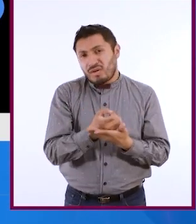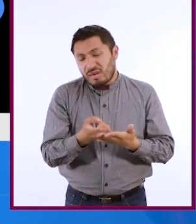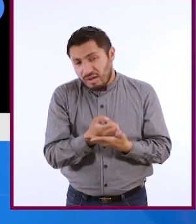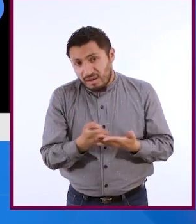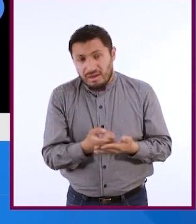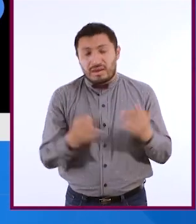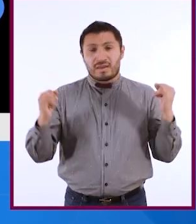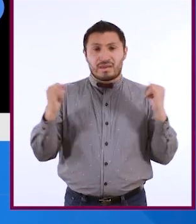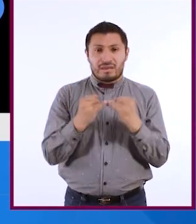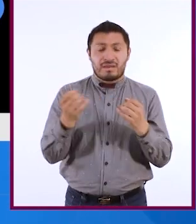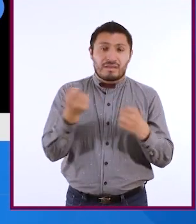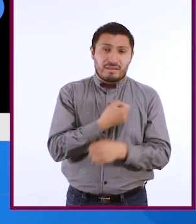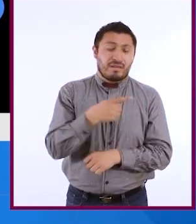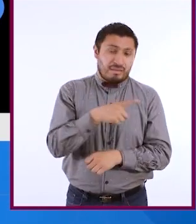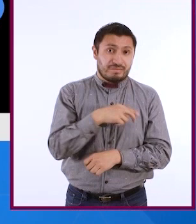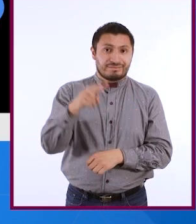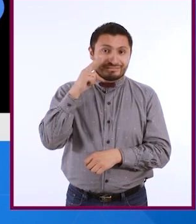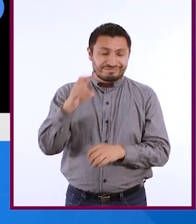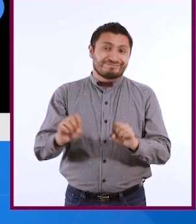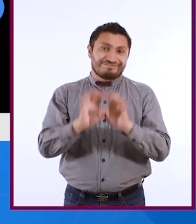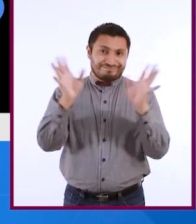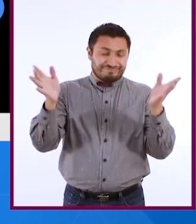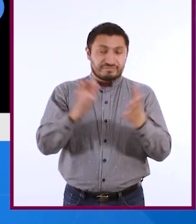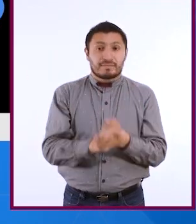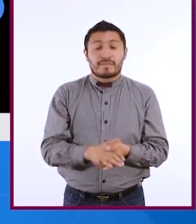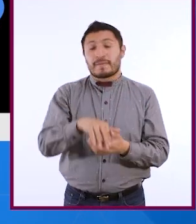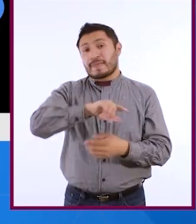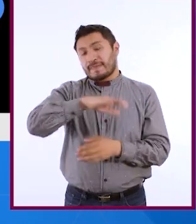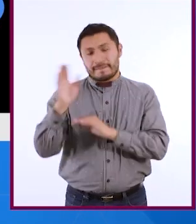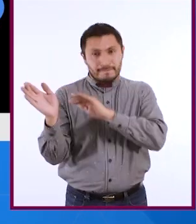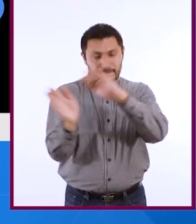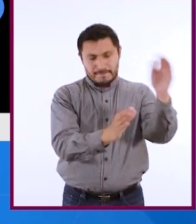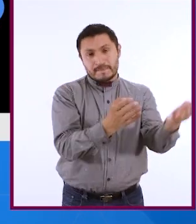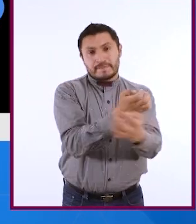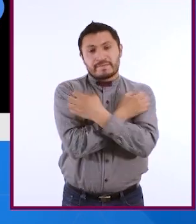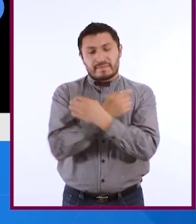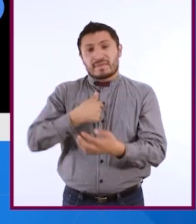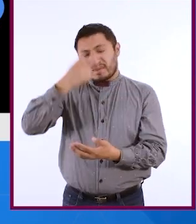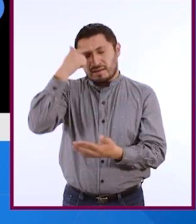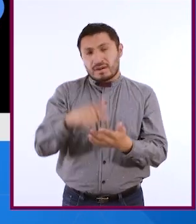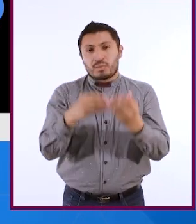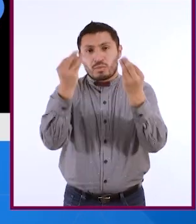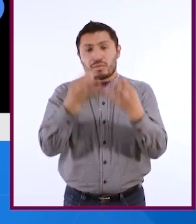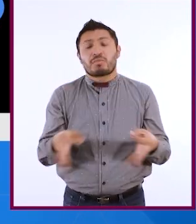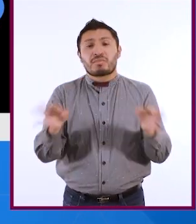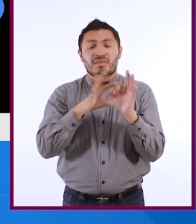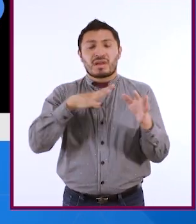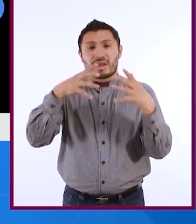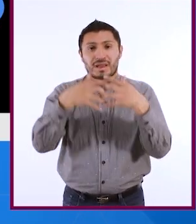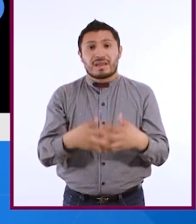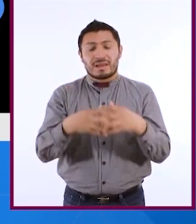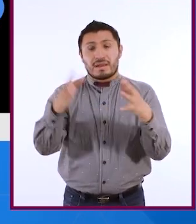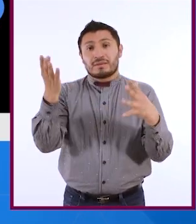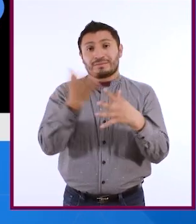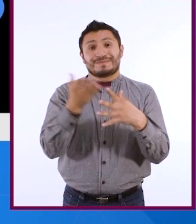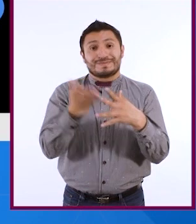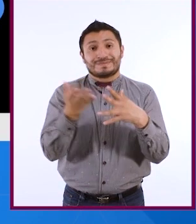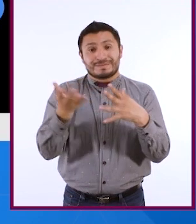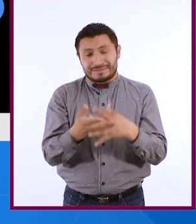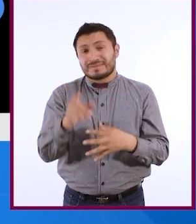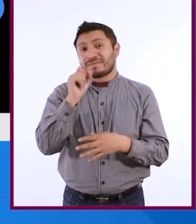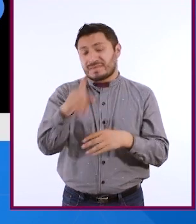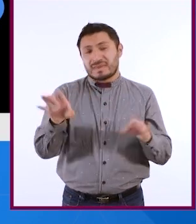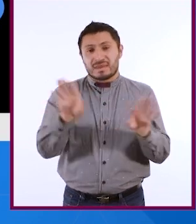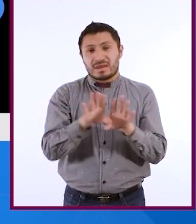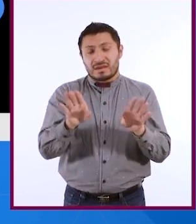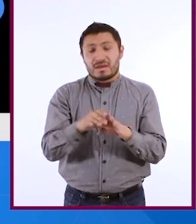institucional que en salud se ve muy claramente. Y luego en educación, que me parece muy importante, pues tenemos un sistema también fragmentado, también que